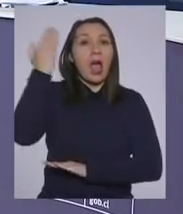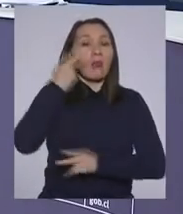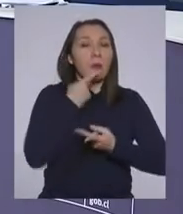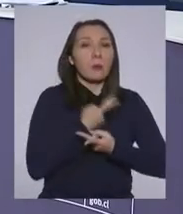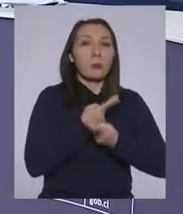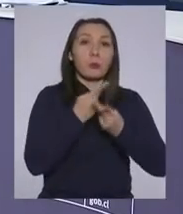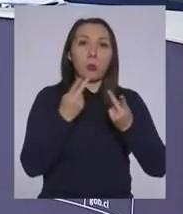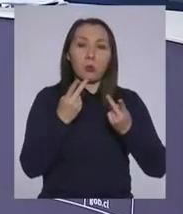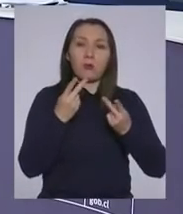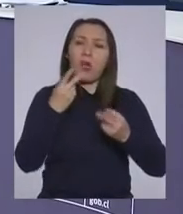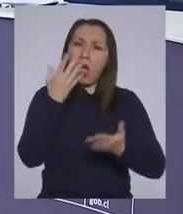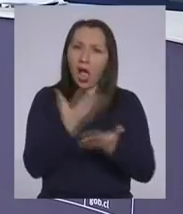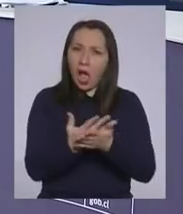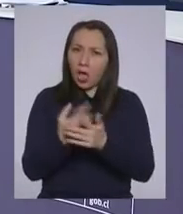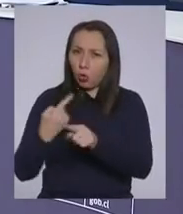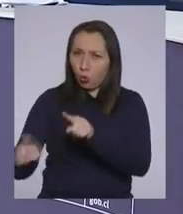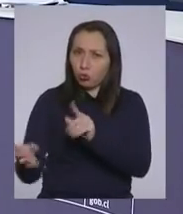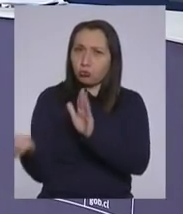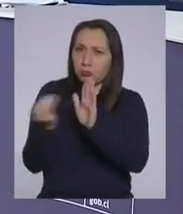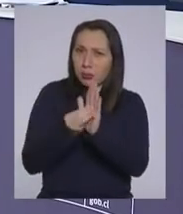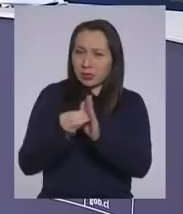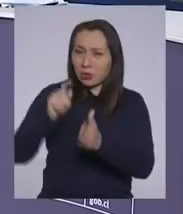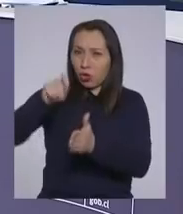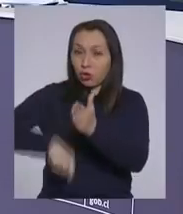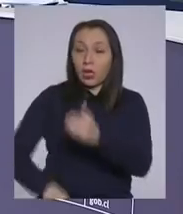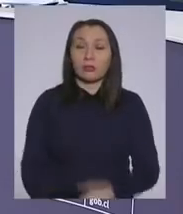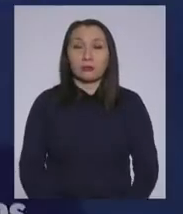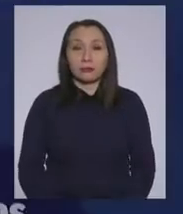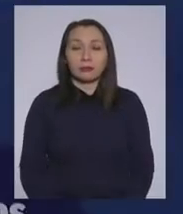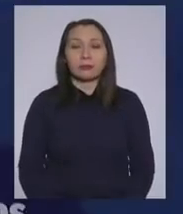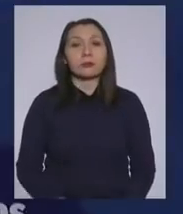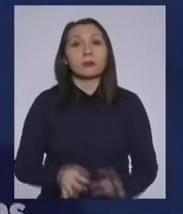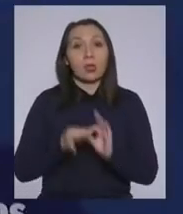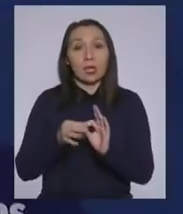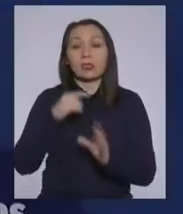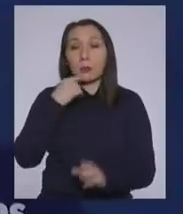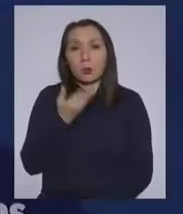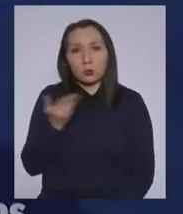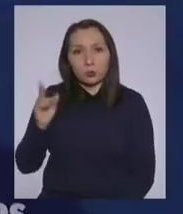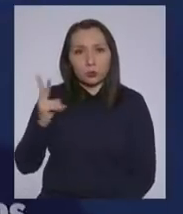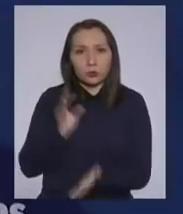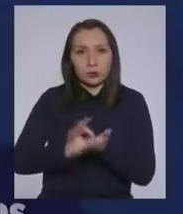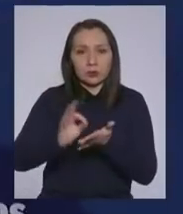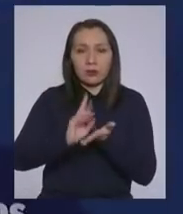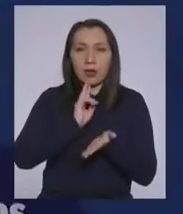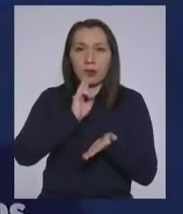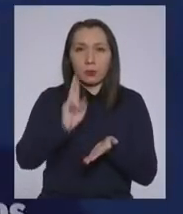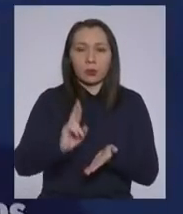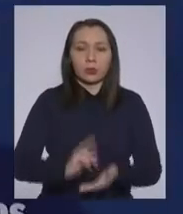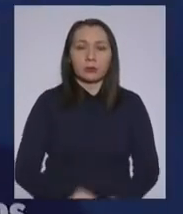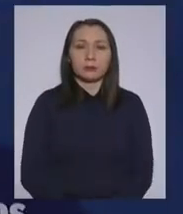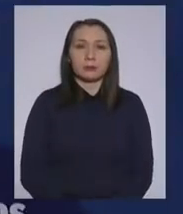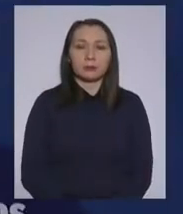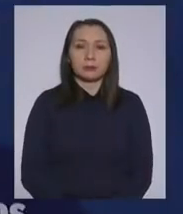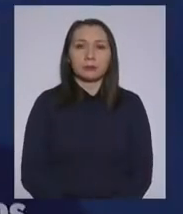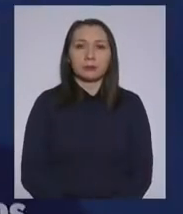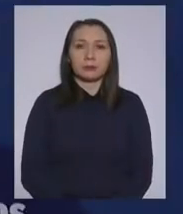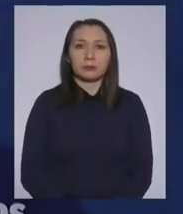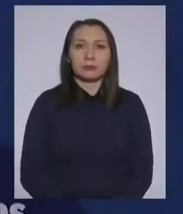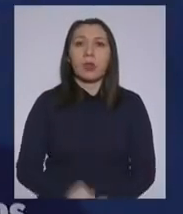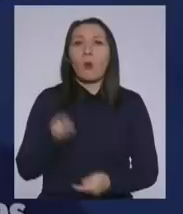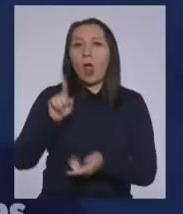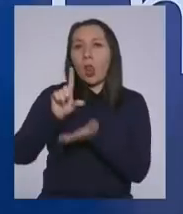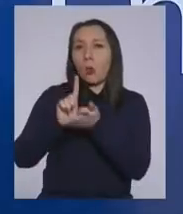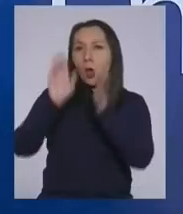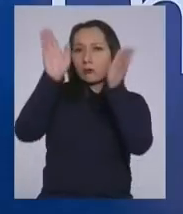anunciado, ¿hay más contratos? Muchas gracias por la pregunta. Subsecretario Zúñiga responderá a esta pregunta sobre Espacio Riesgo.